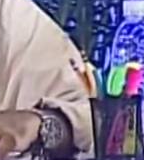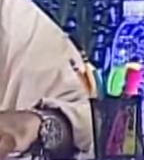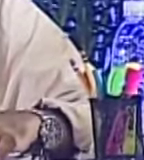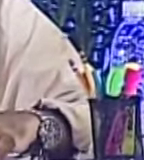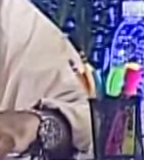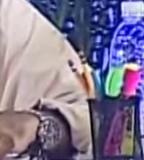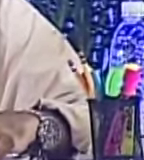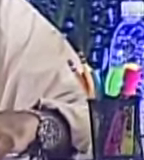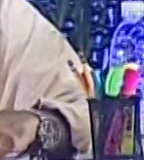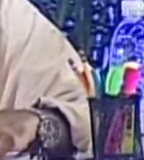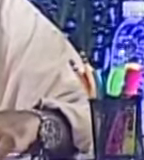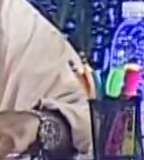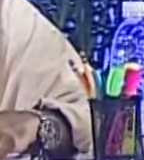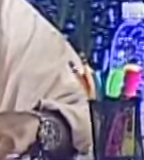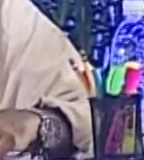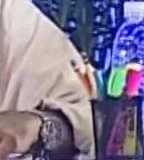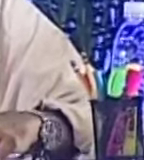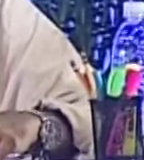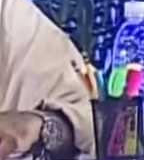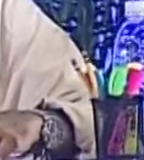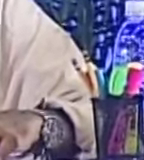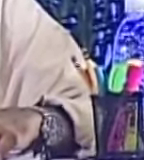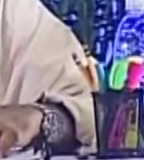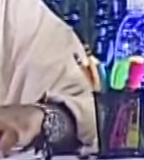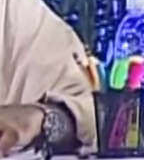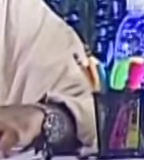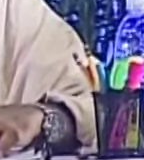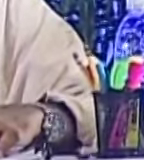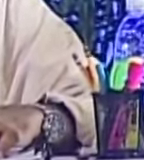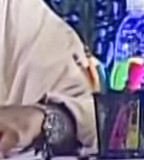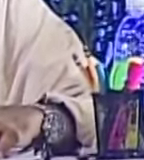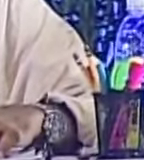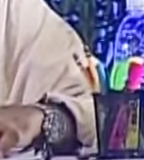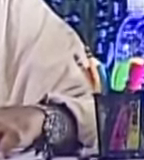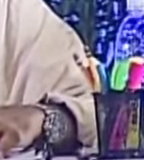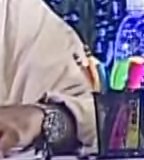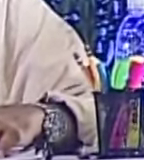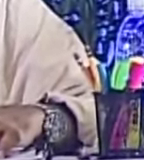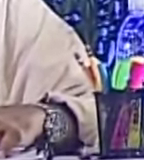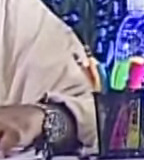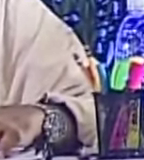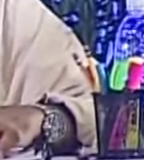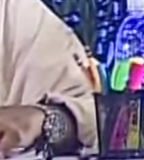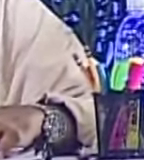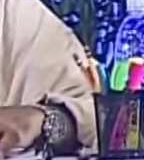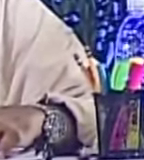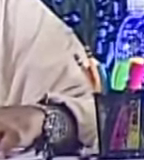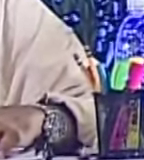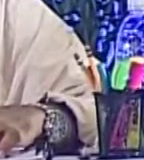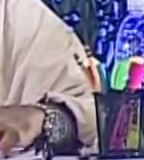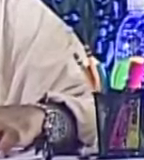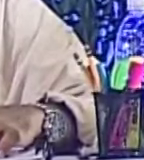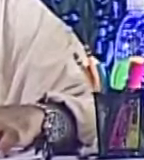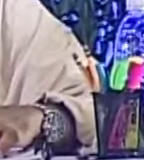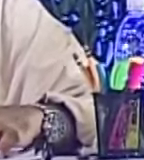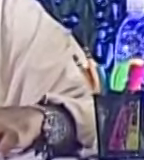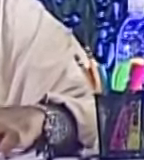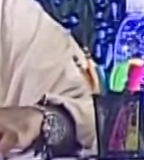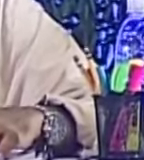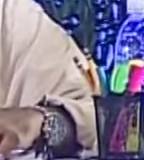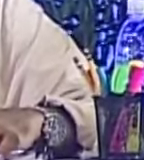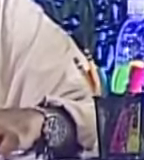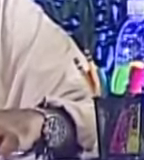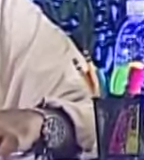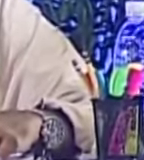búsquenlo con nombre y apellido, saquen la cara de ellos, la gente no ni los conoce, y